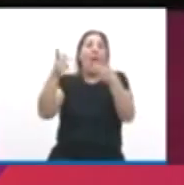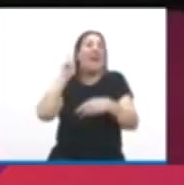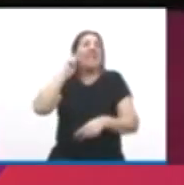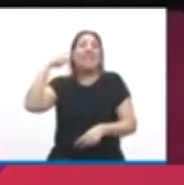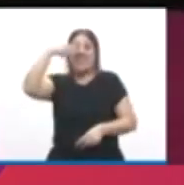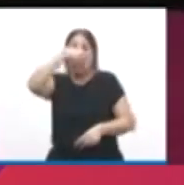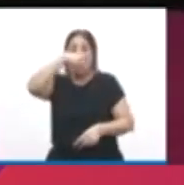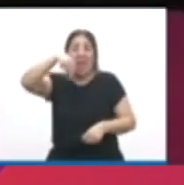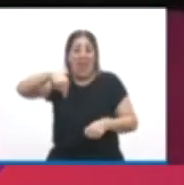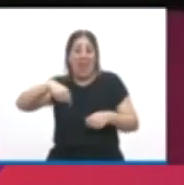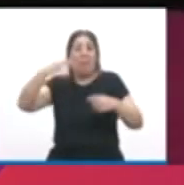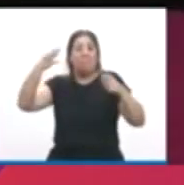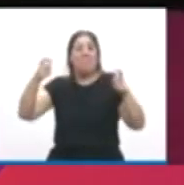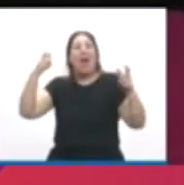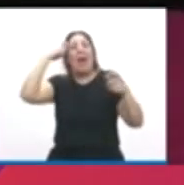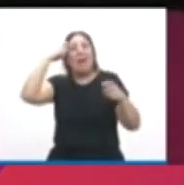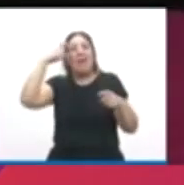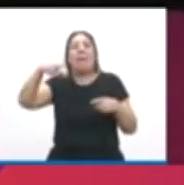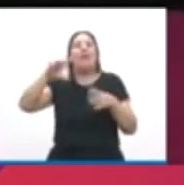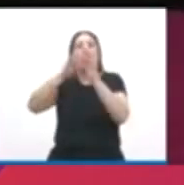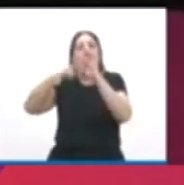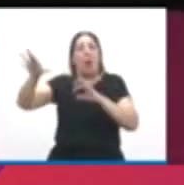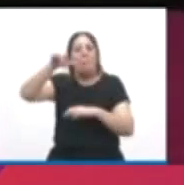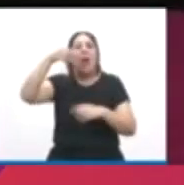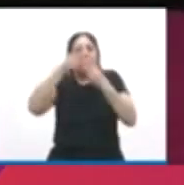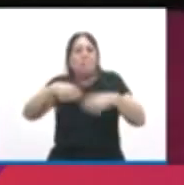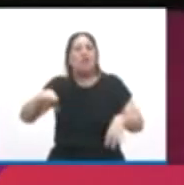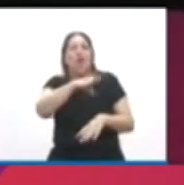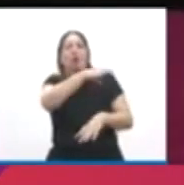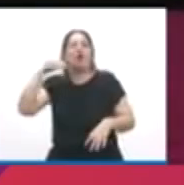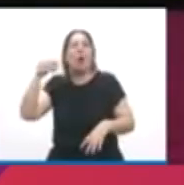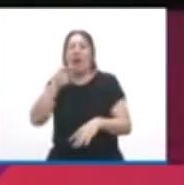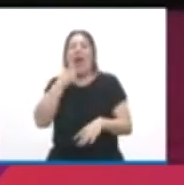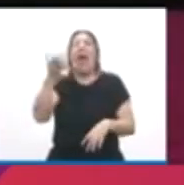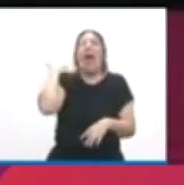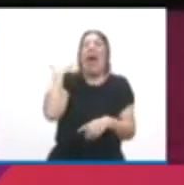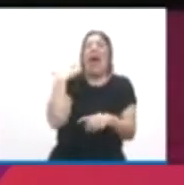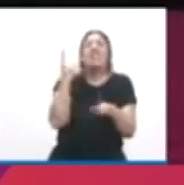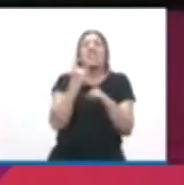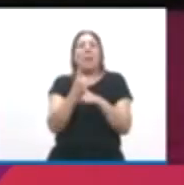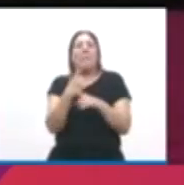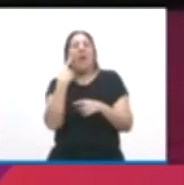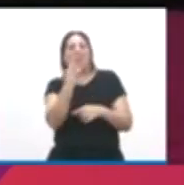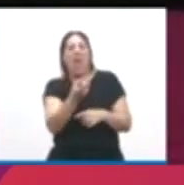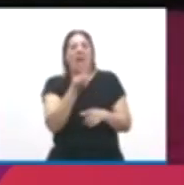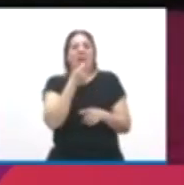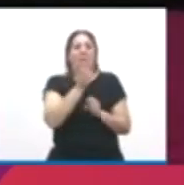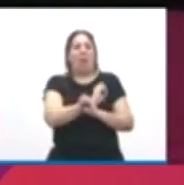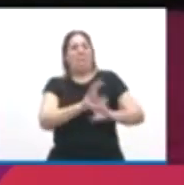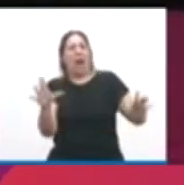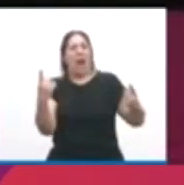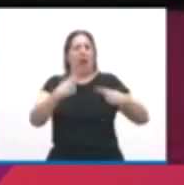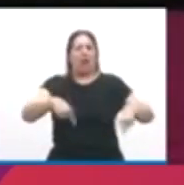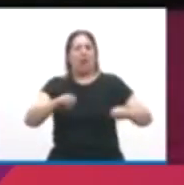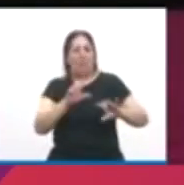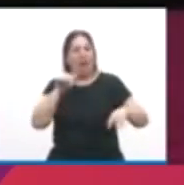Punto aparte, creo que el debate también importante es el del presupuesto, como bien vos señalabas, porque esta norma